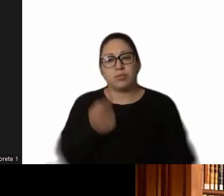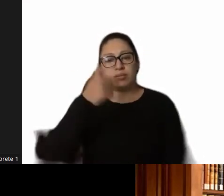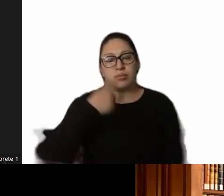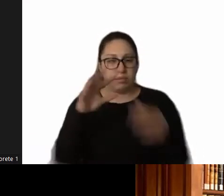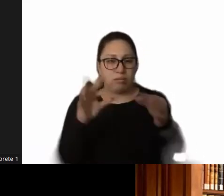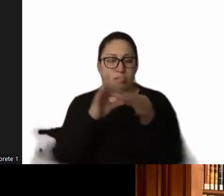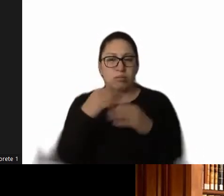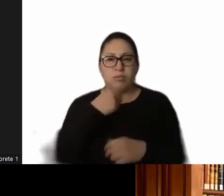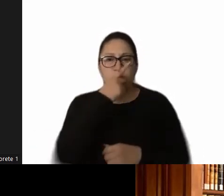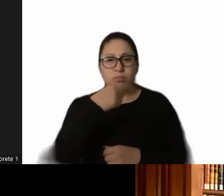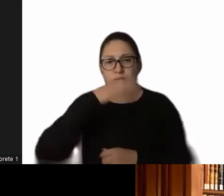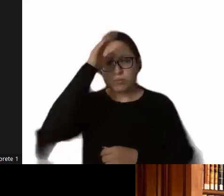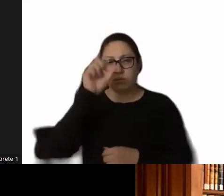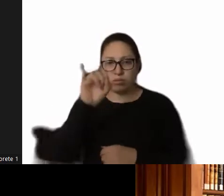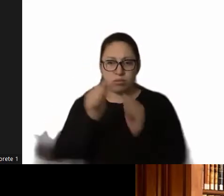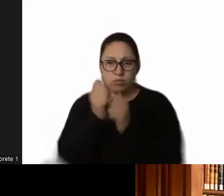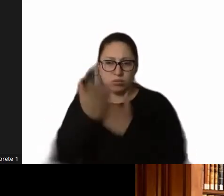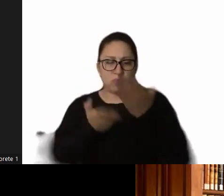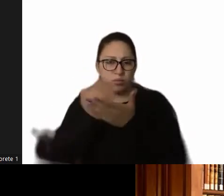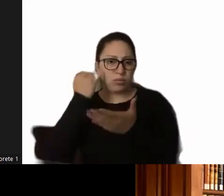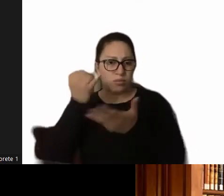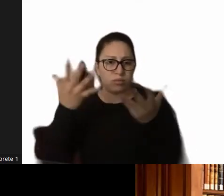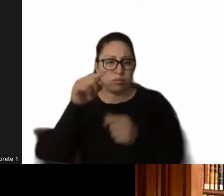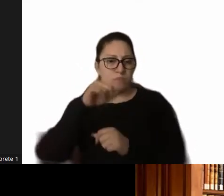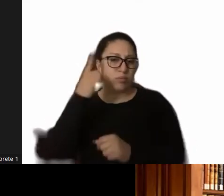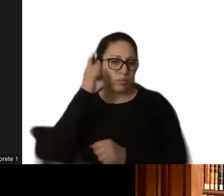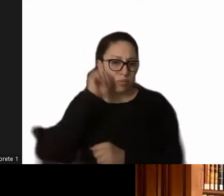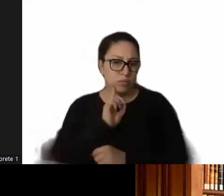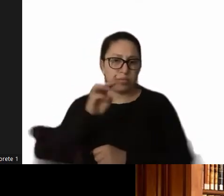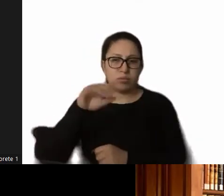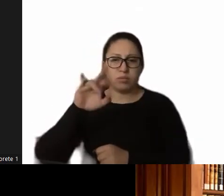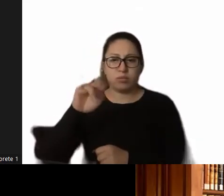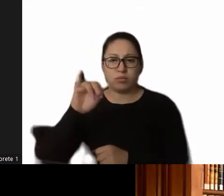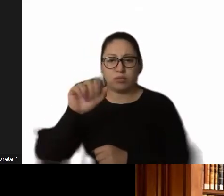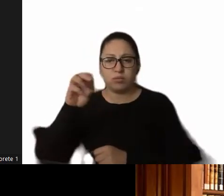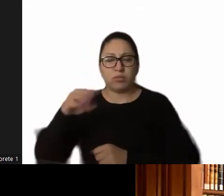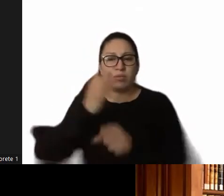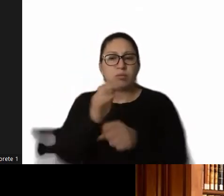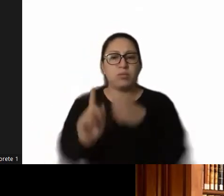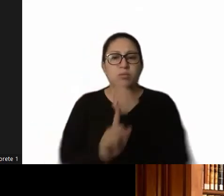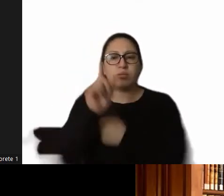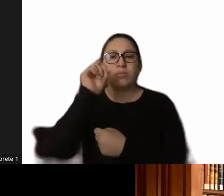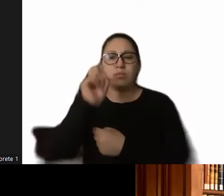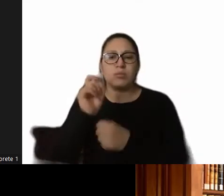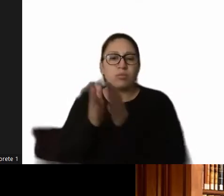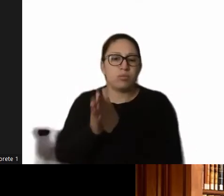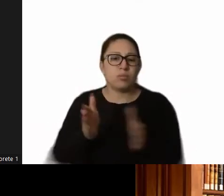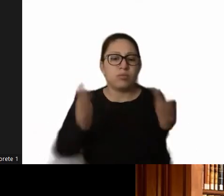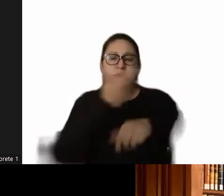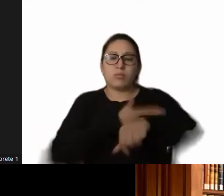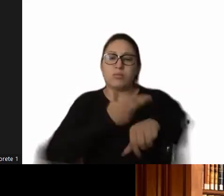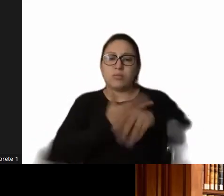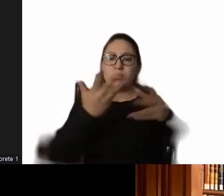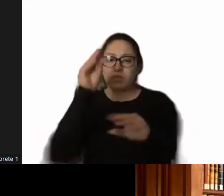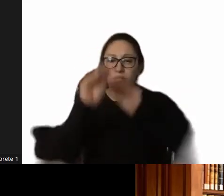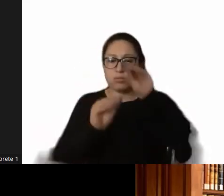la iniciativa de la diputada. El problema es la construcción del dictamen y cómo se nos está